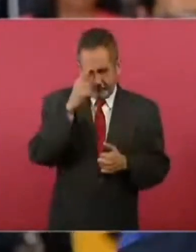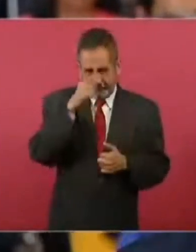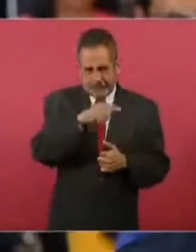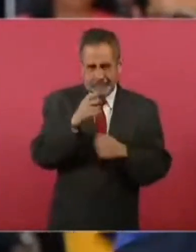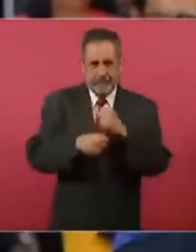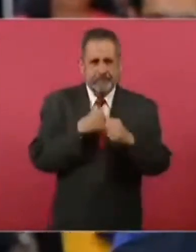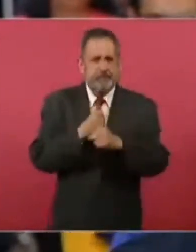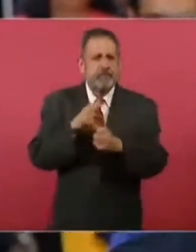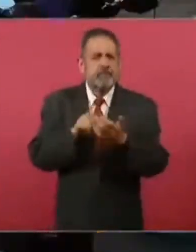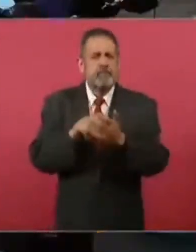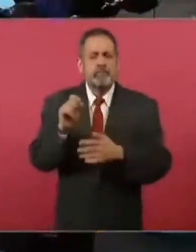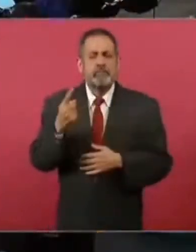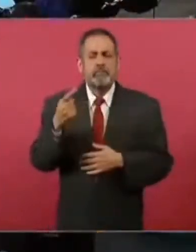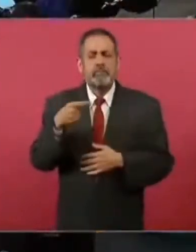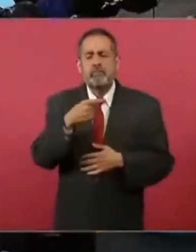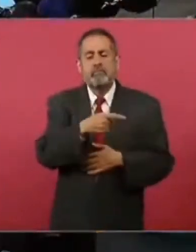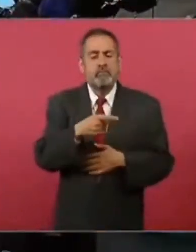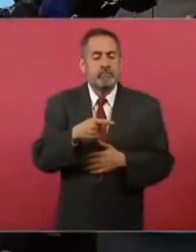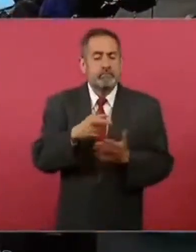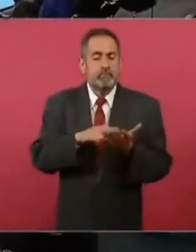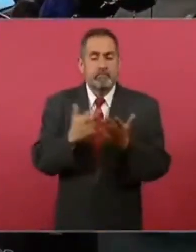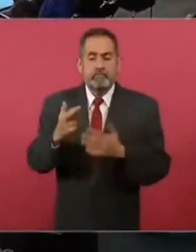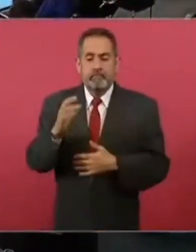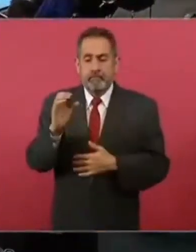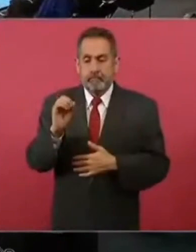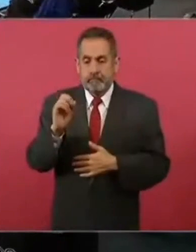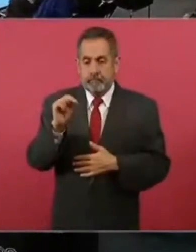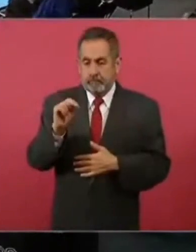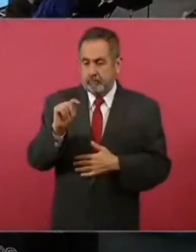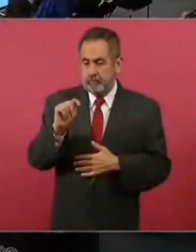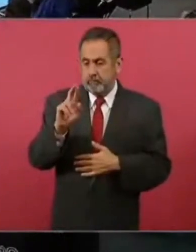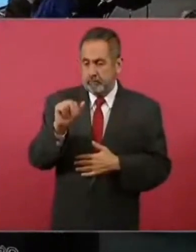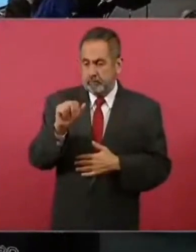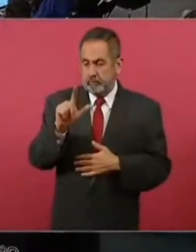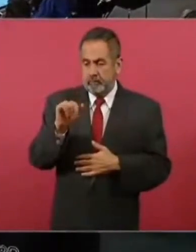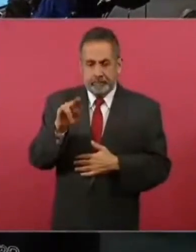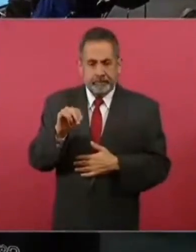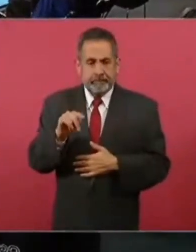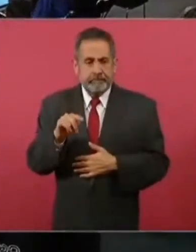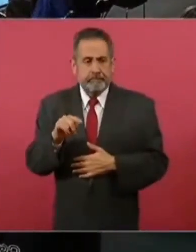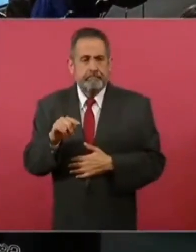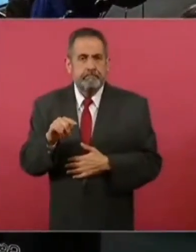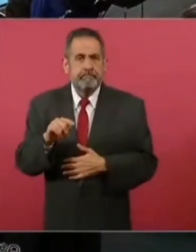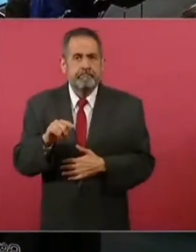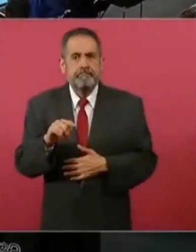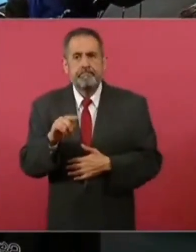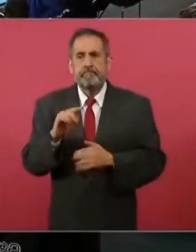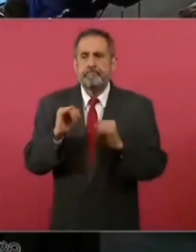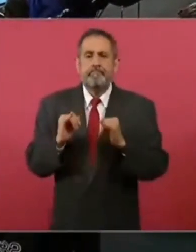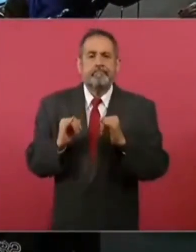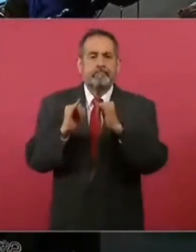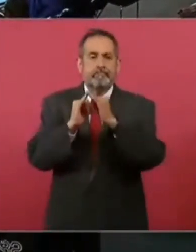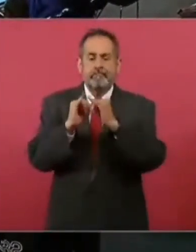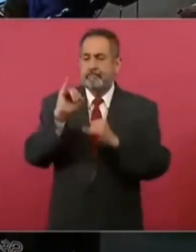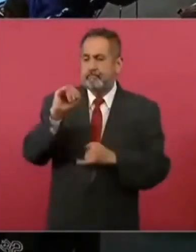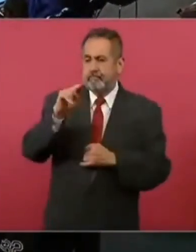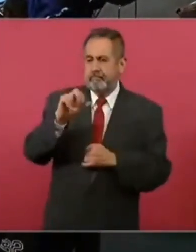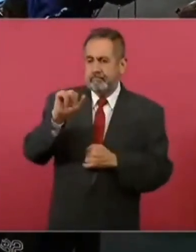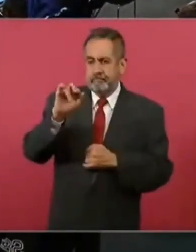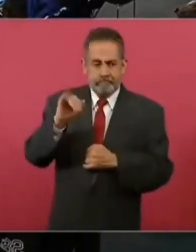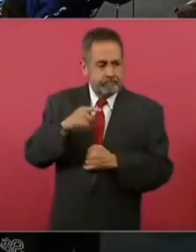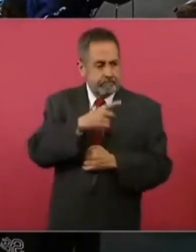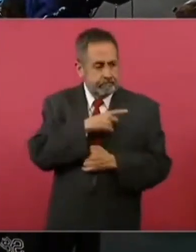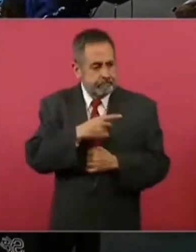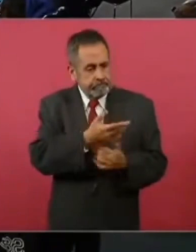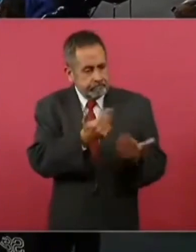2021, la revista Contralínea fue pues llamada por el Instituto Nacional de Transparencia a que